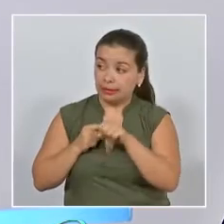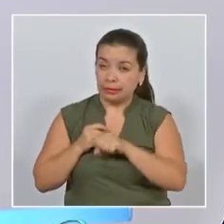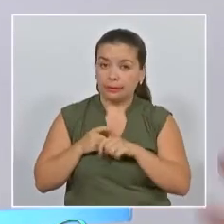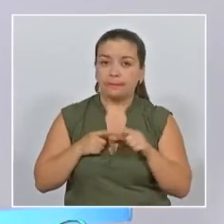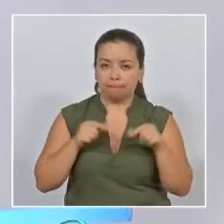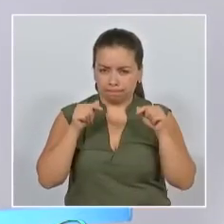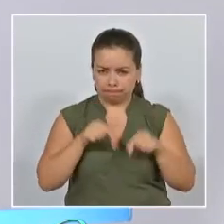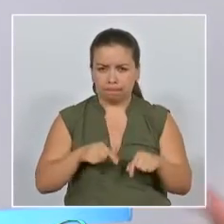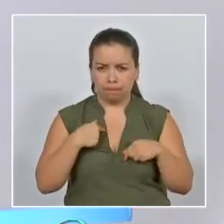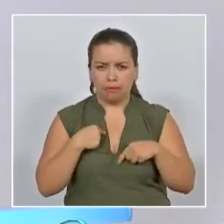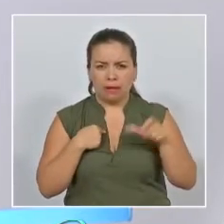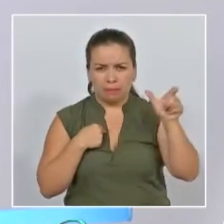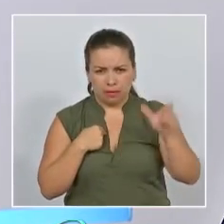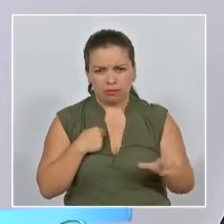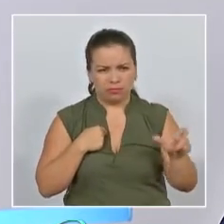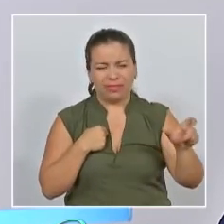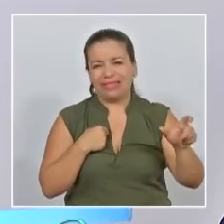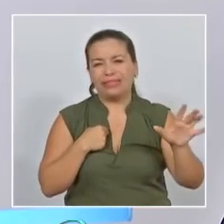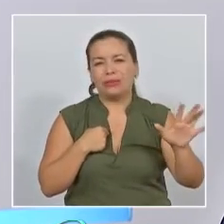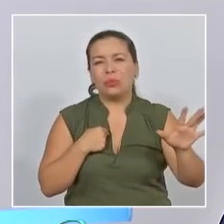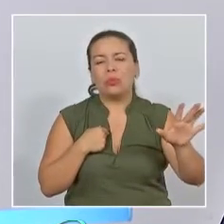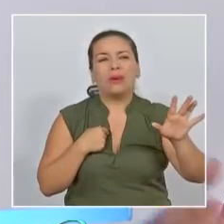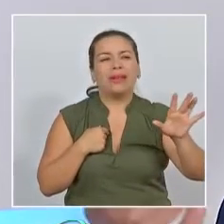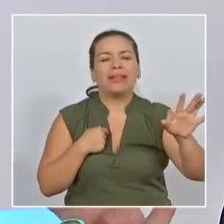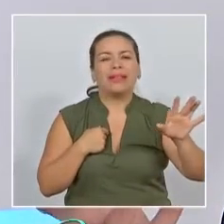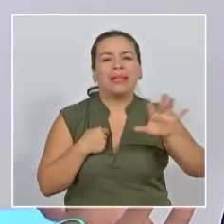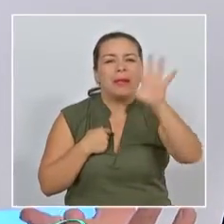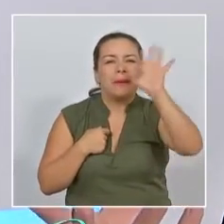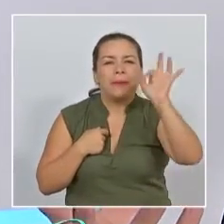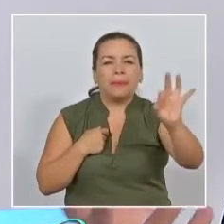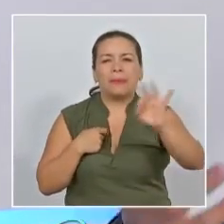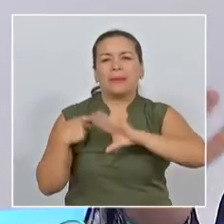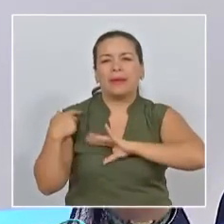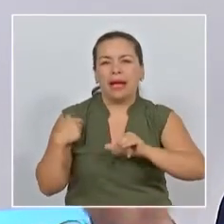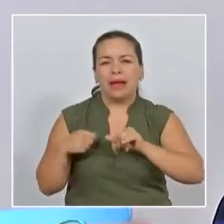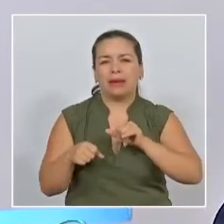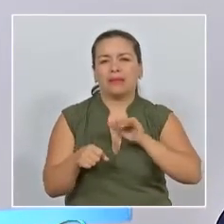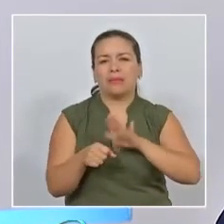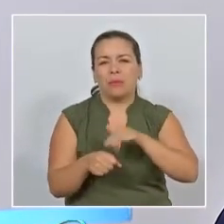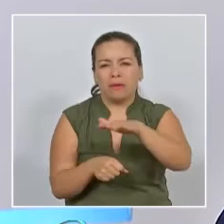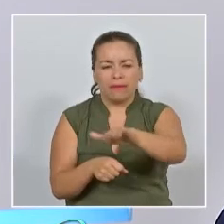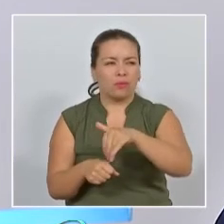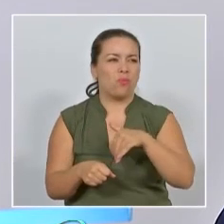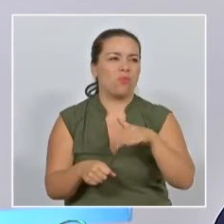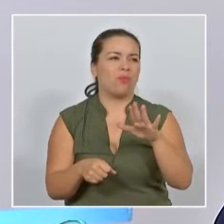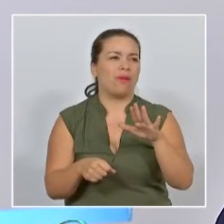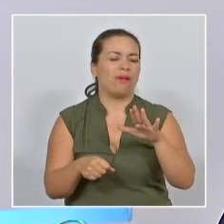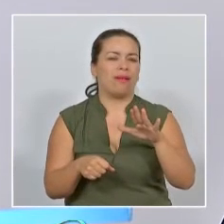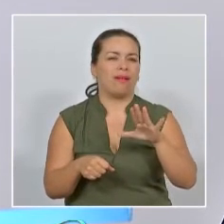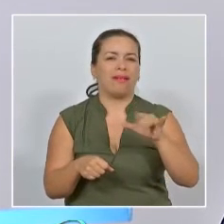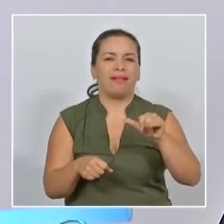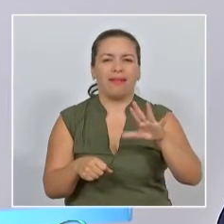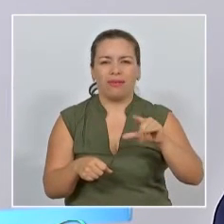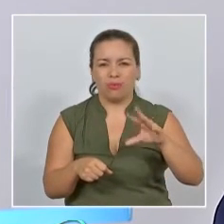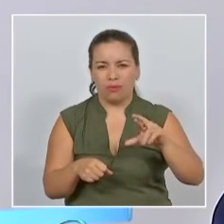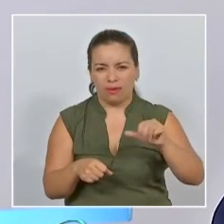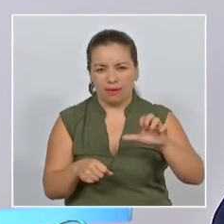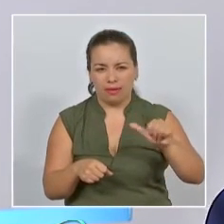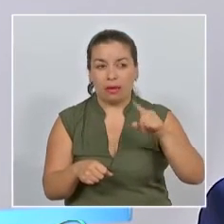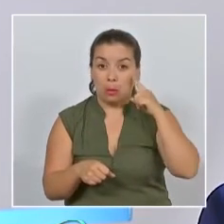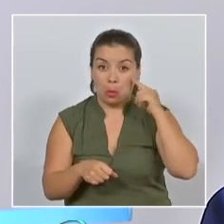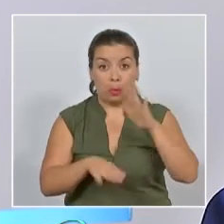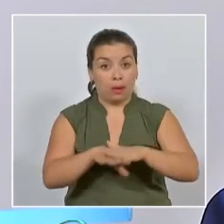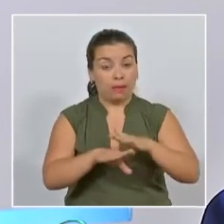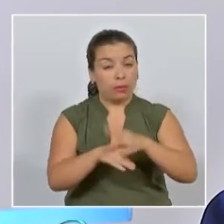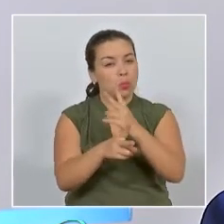gente que vive en Dorada, en Cali, en Buenaventura, en climas cálidos, la gente que nos ven en todo el país, tienen que tener mucho cuidado